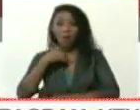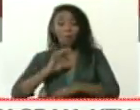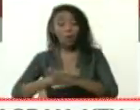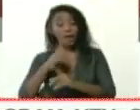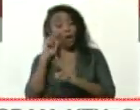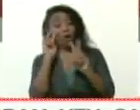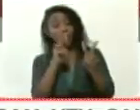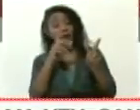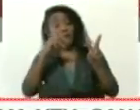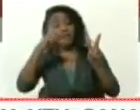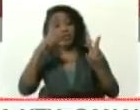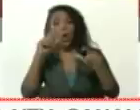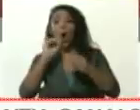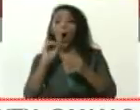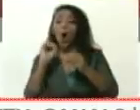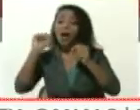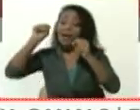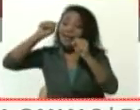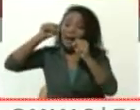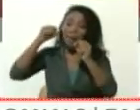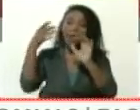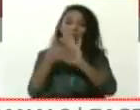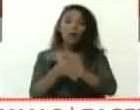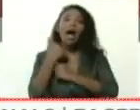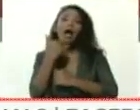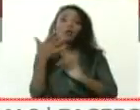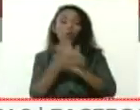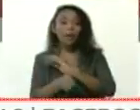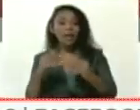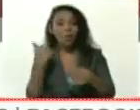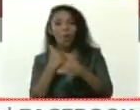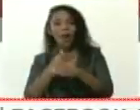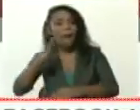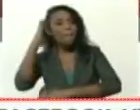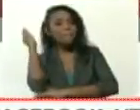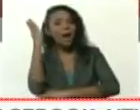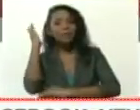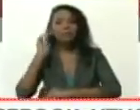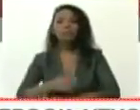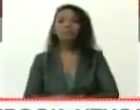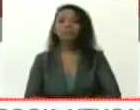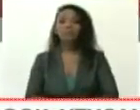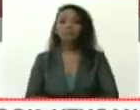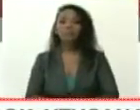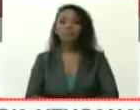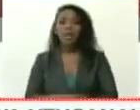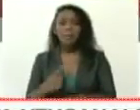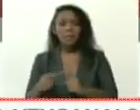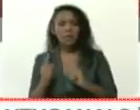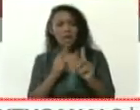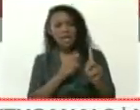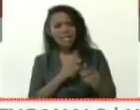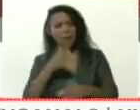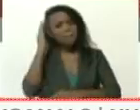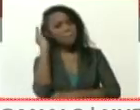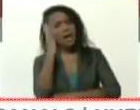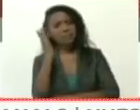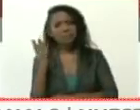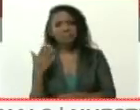una cámara de seguridad, la CIA o algo, lo sancionan a él. Pero esas sanciones individuales poco